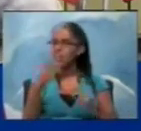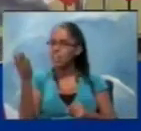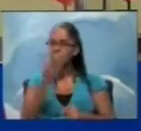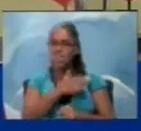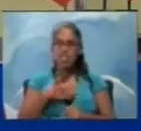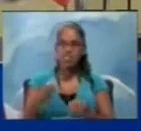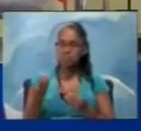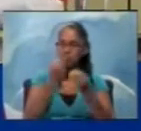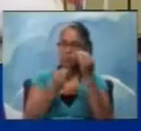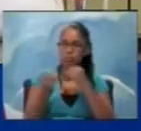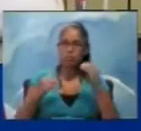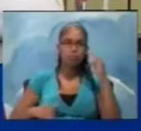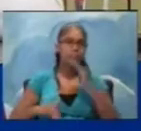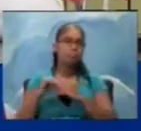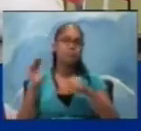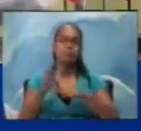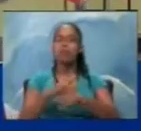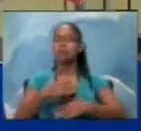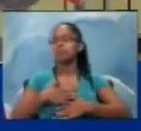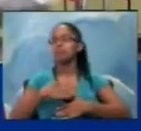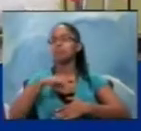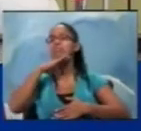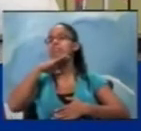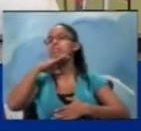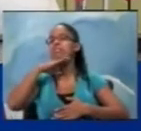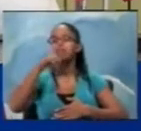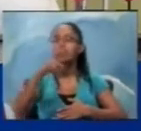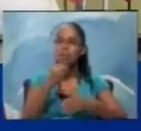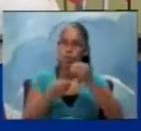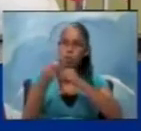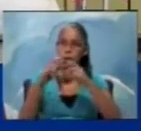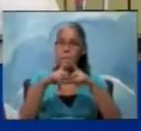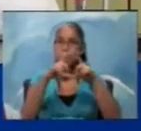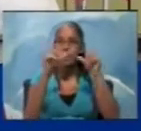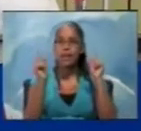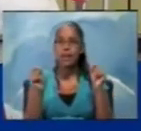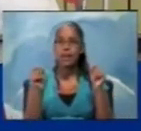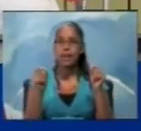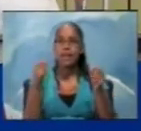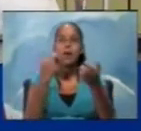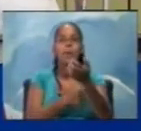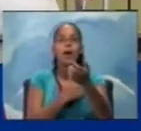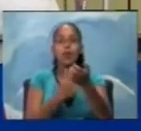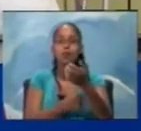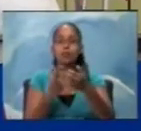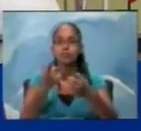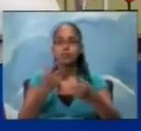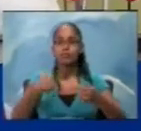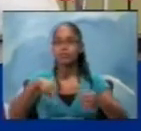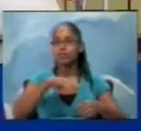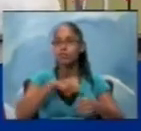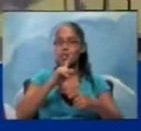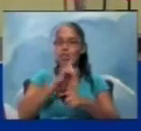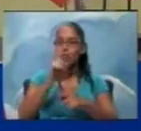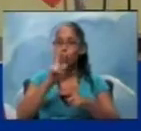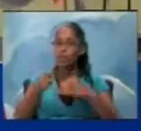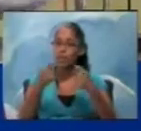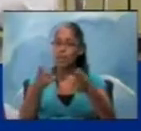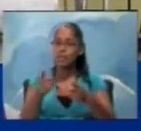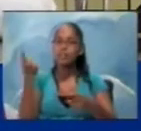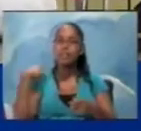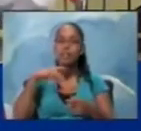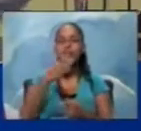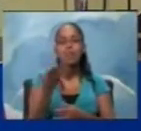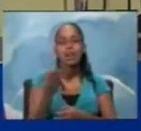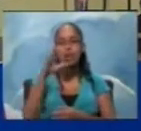quiera comer, ahí tiene empanada afuera. Vaya y coma empanada en el nombre del Señor. Hermano, pero son regaladas. No, regaladas. Tienen que